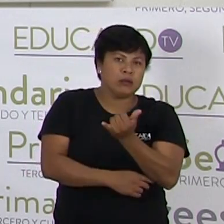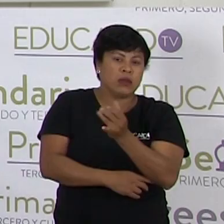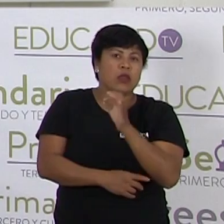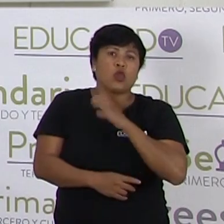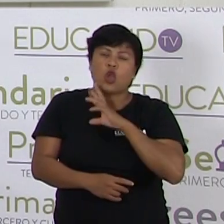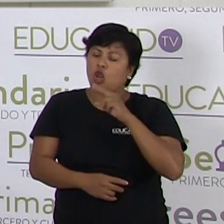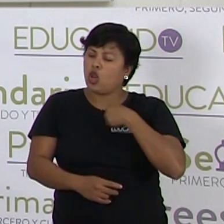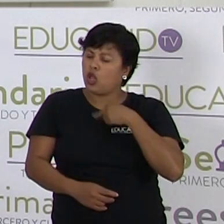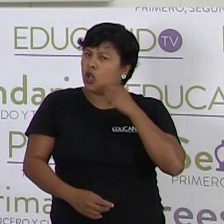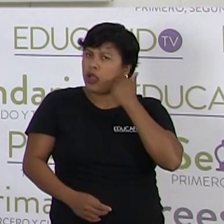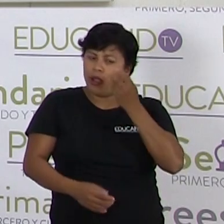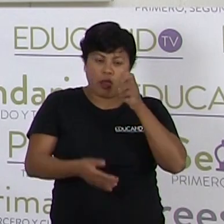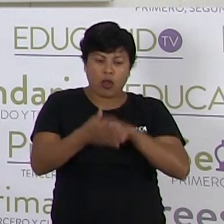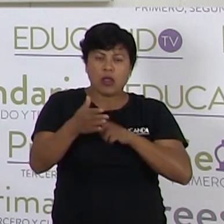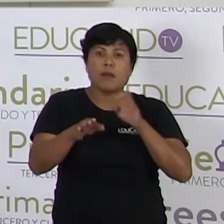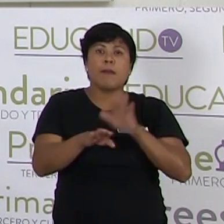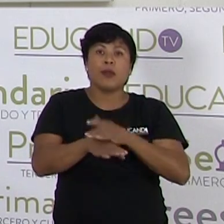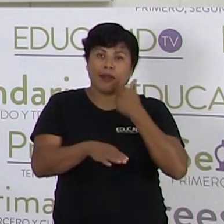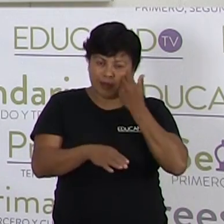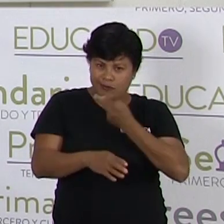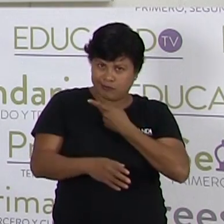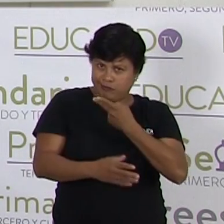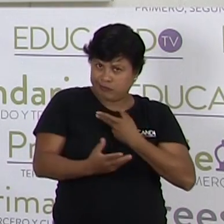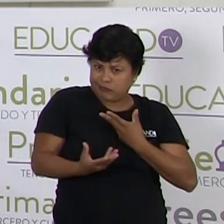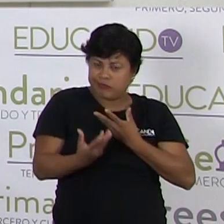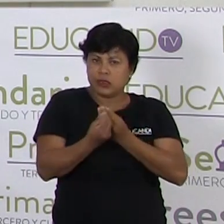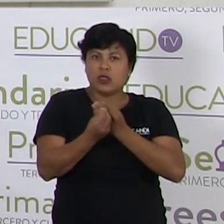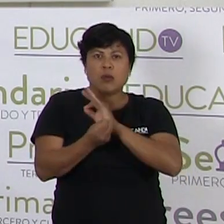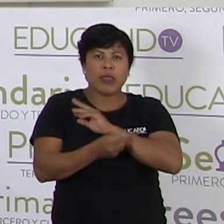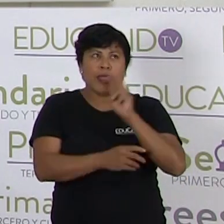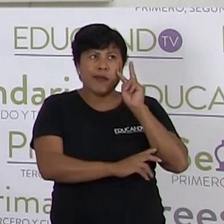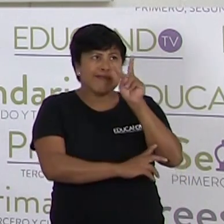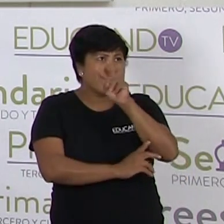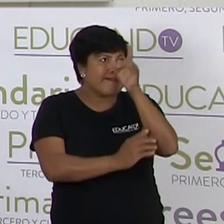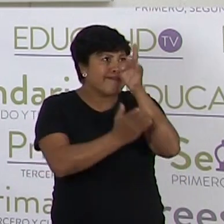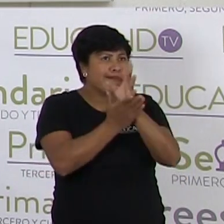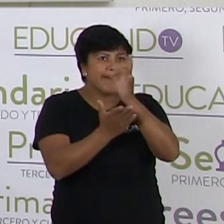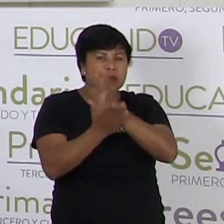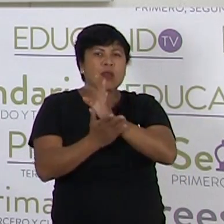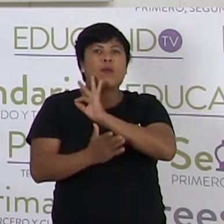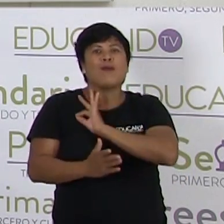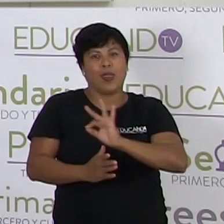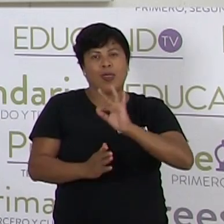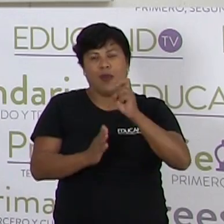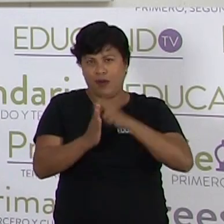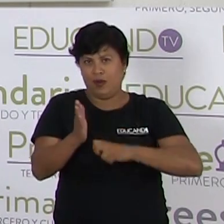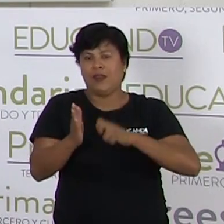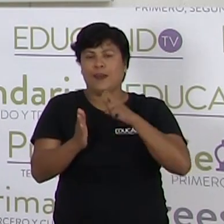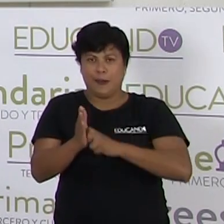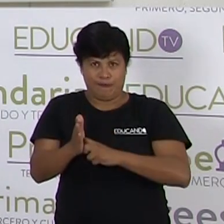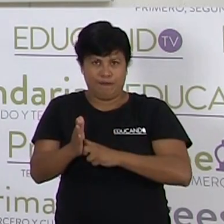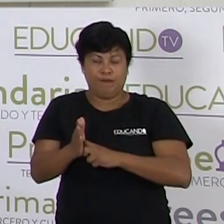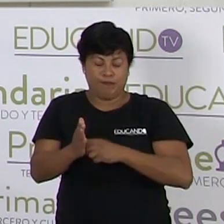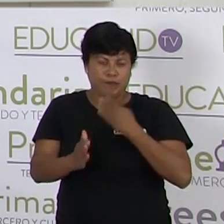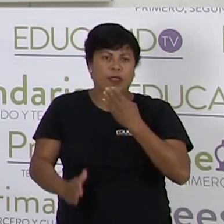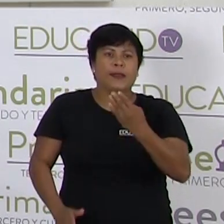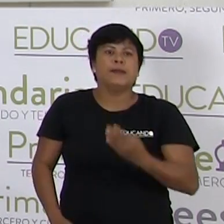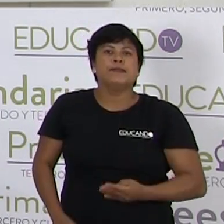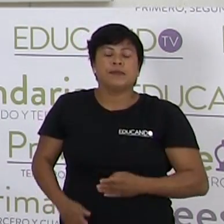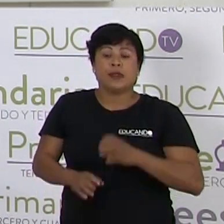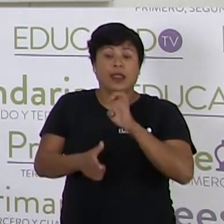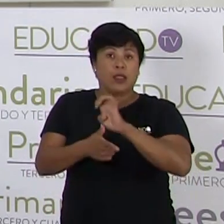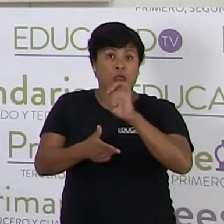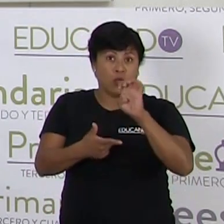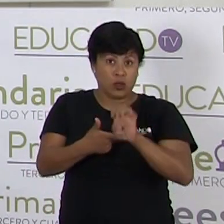quise corregir porque quiero que juntos los identifiquemos y los podamos corregir. Muy bien,